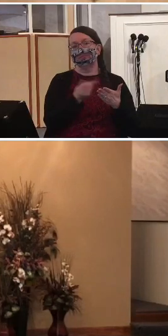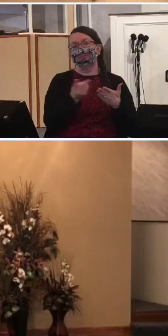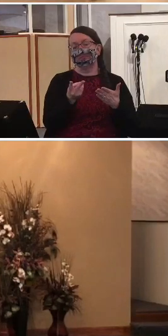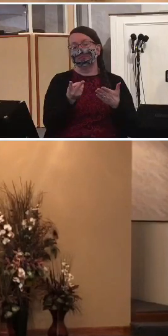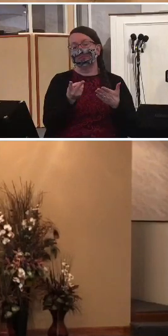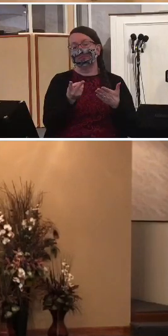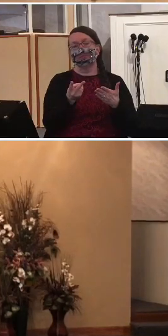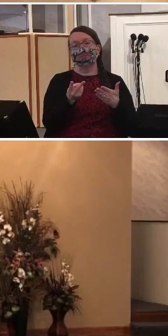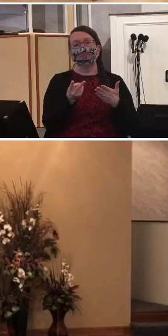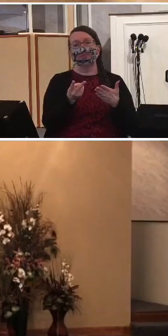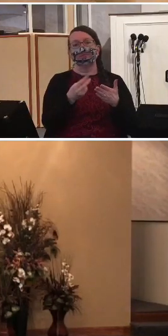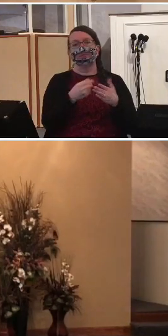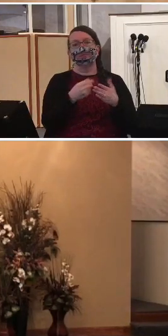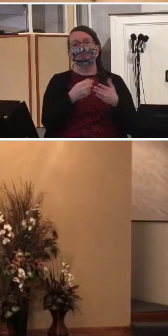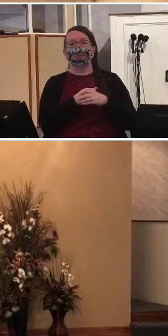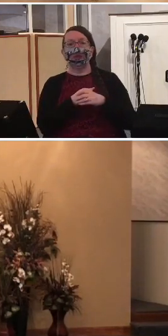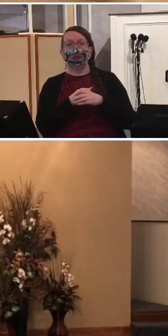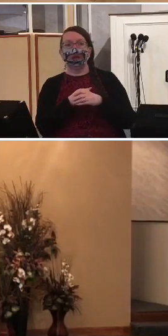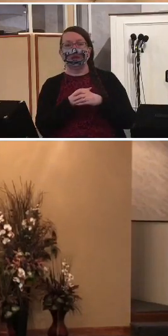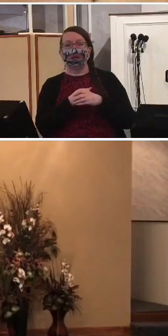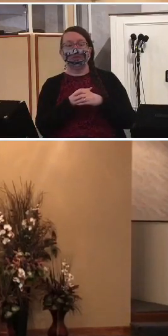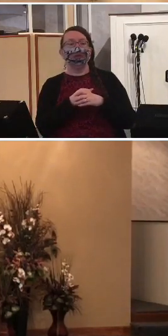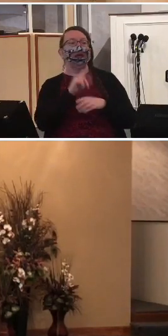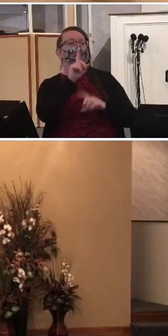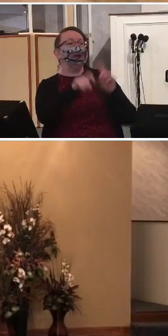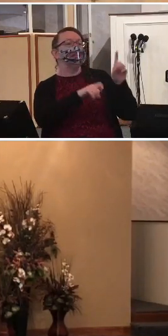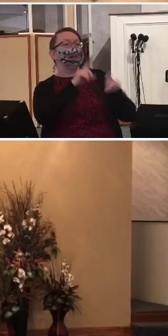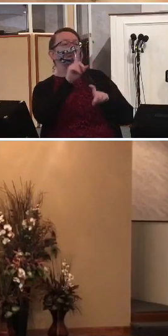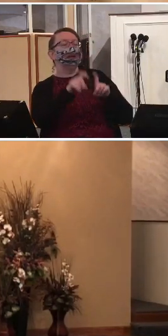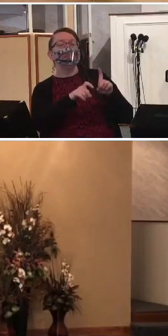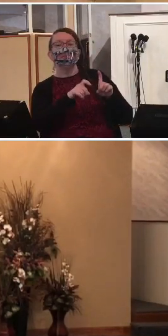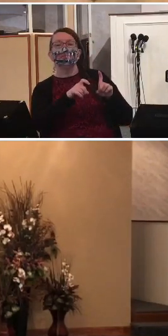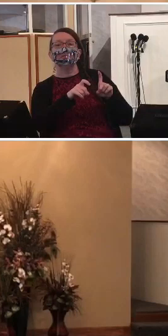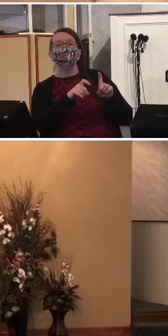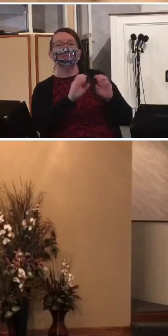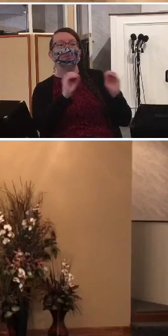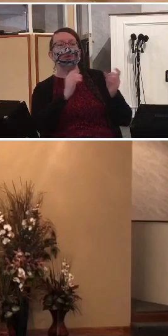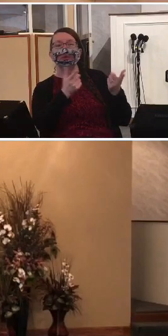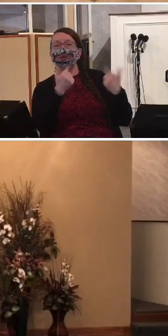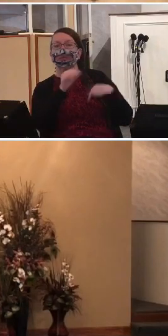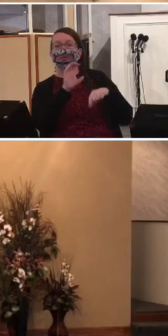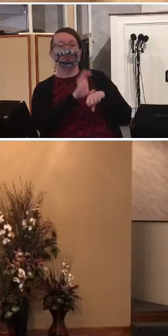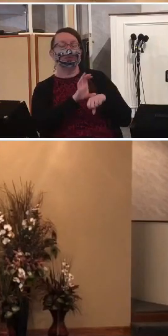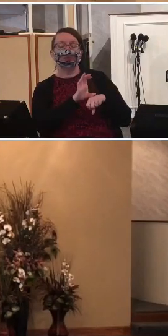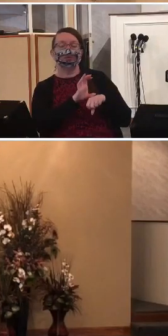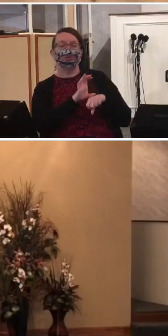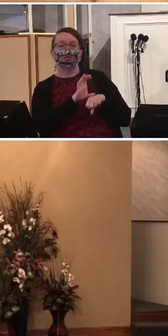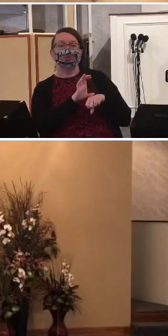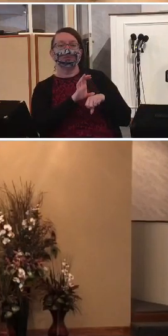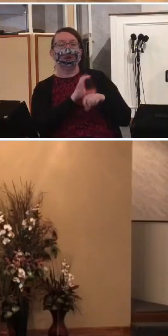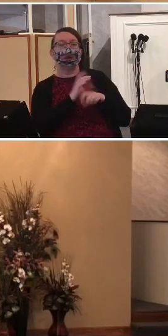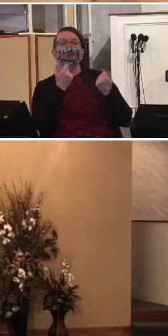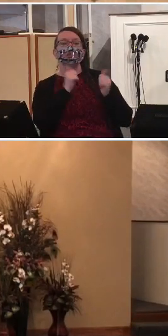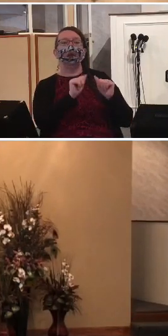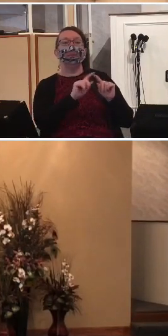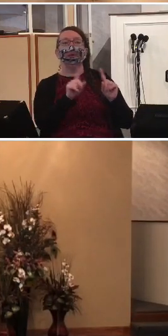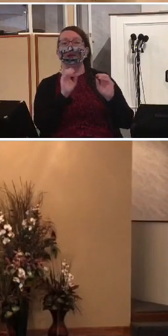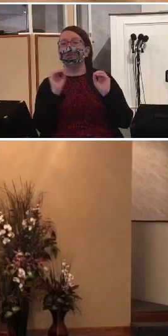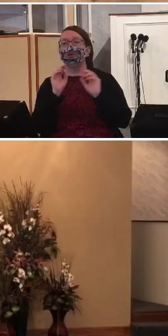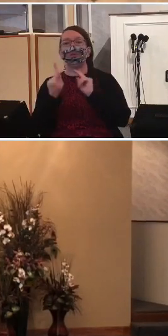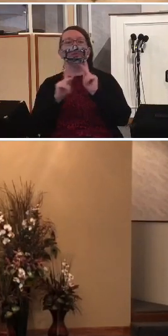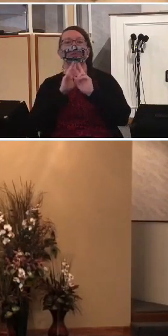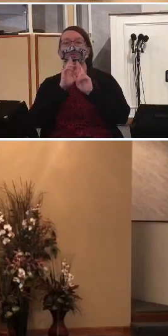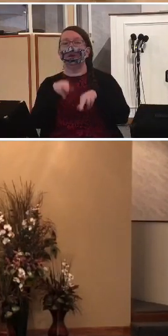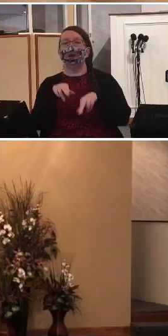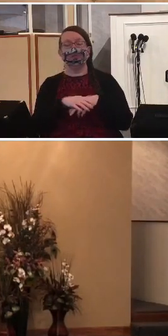Yo pregunté y nadie vino. Yo traté y nadie respondió. Yo di en